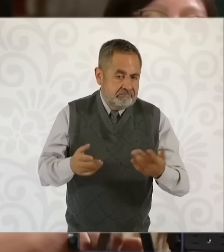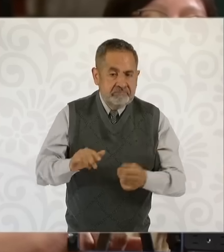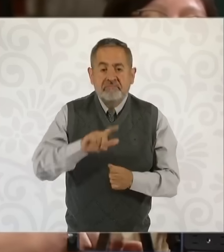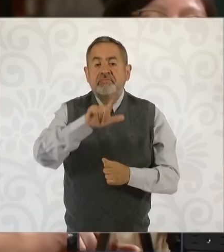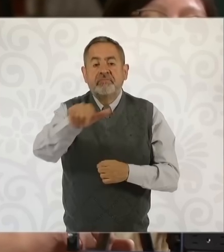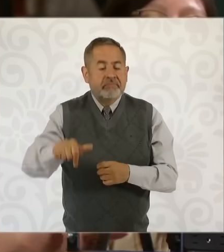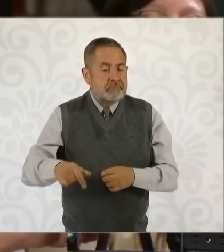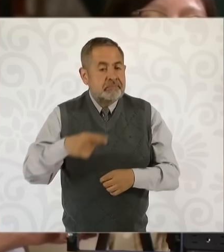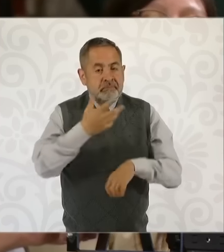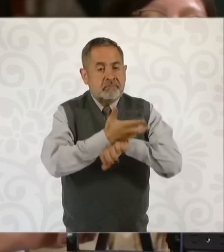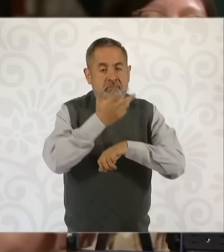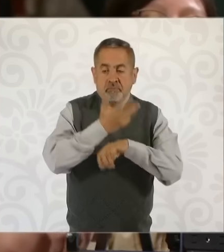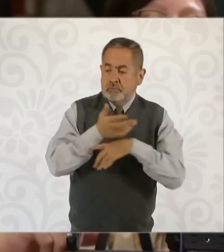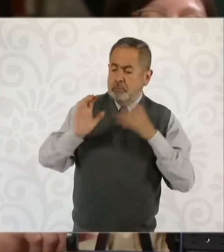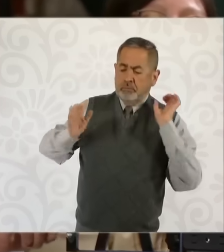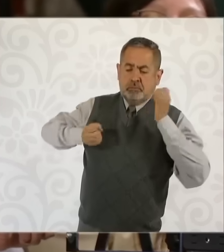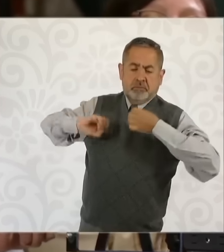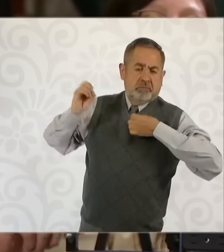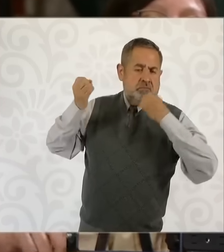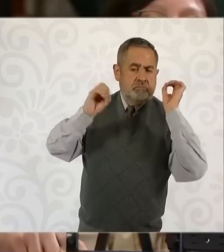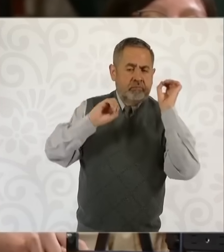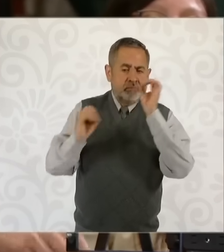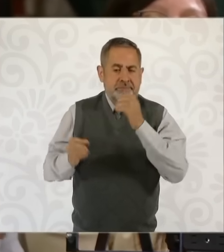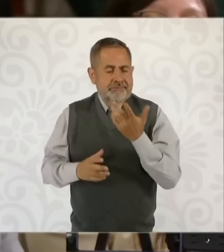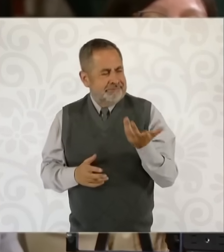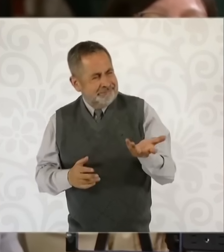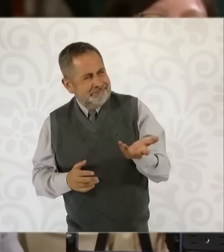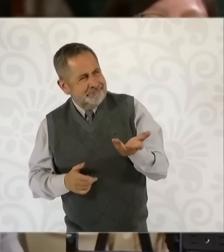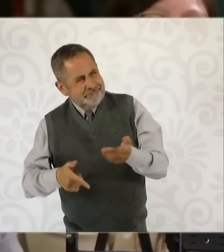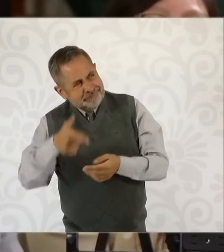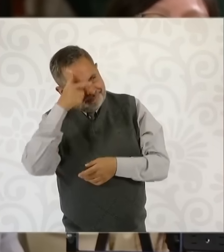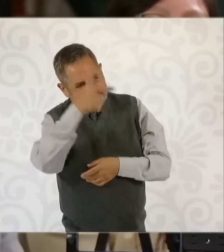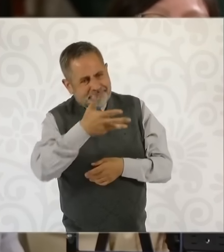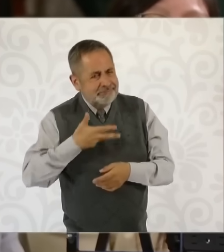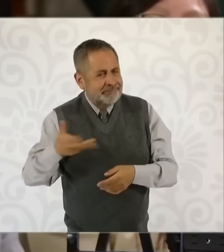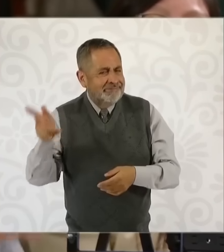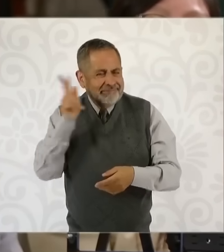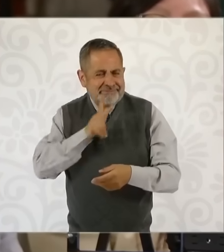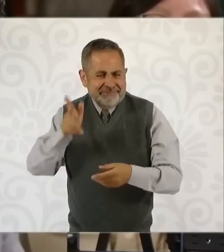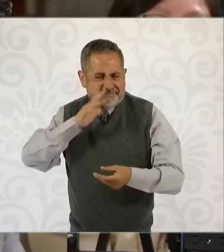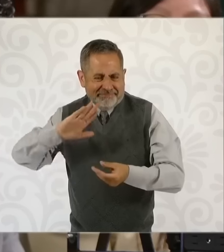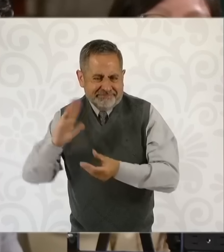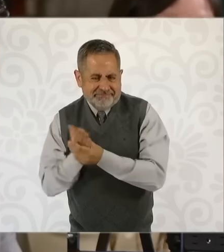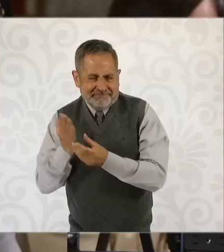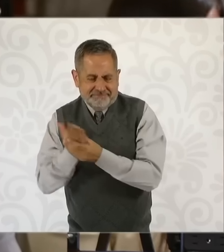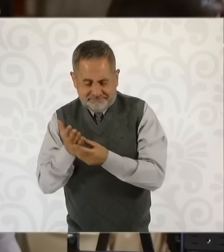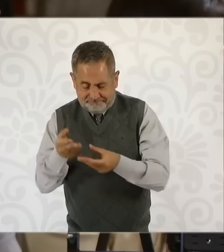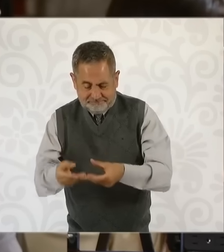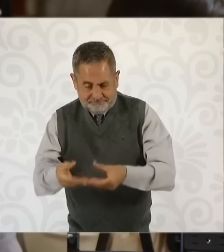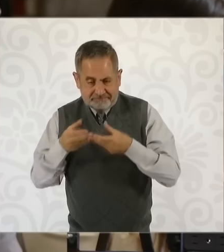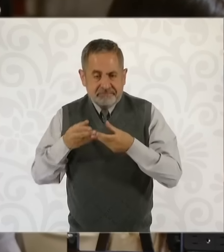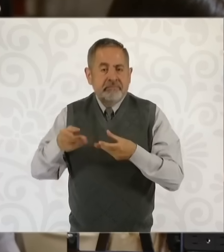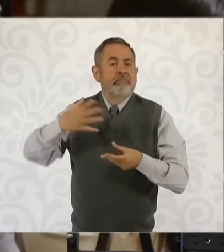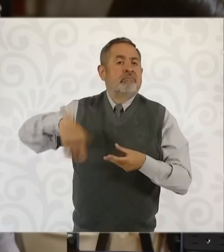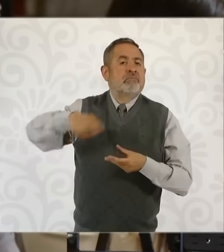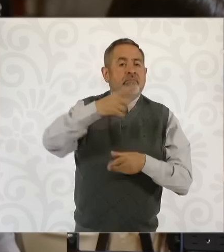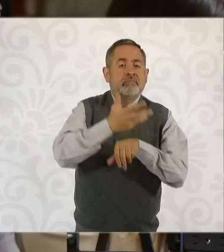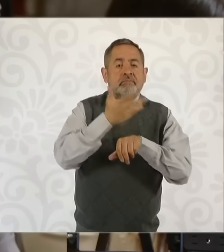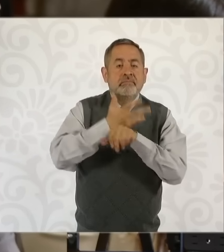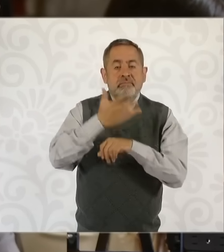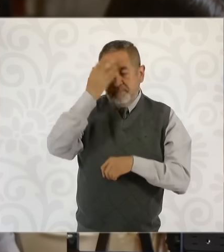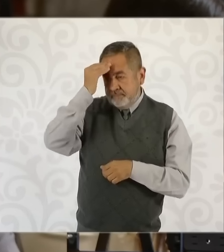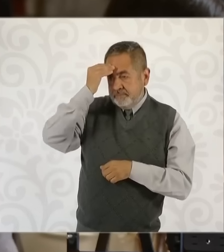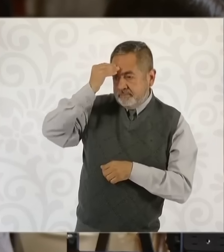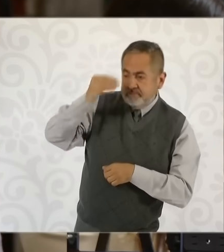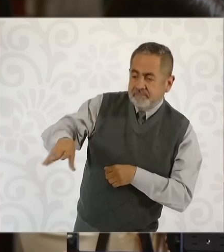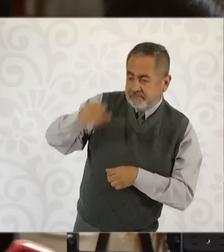de Estados Unidos lo niega. Sin embargo, hay evidencias de que esto se utiliza para desestabilizar países,